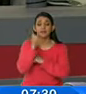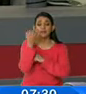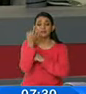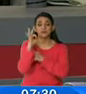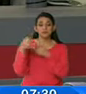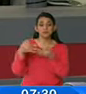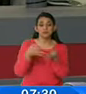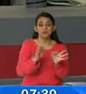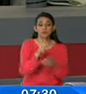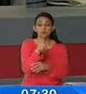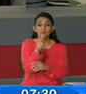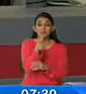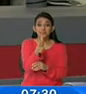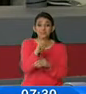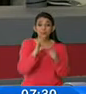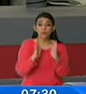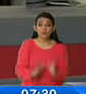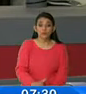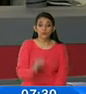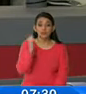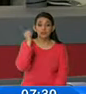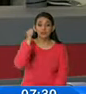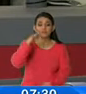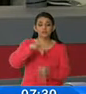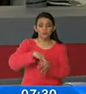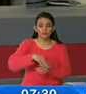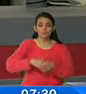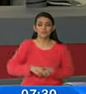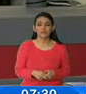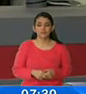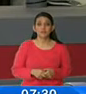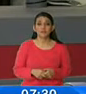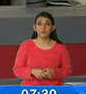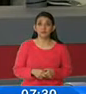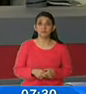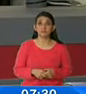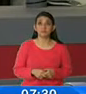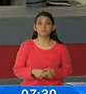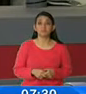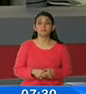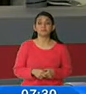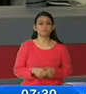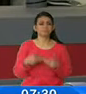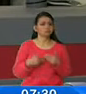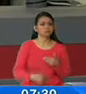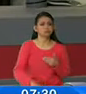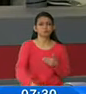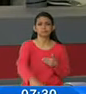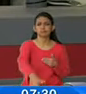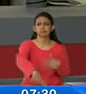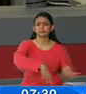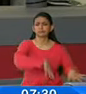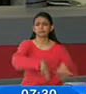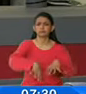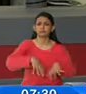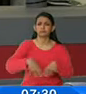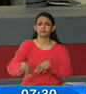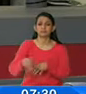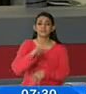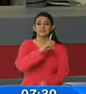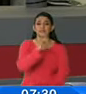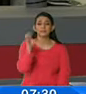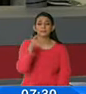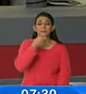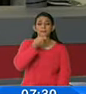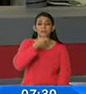donde ustedes, ecuatorianos, ejercieron su derecho al voto. Fueron, como les comentaba, una jornada exitosa con más de 100 periodistas